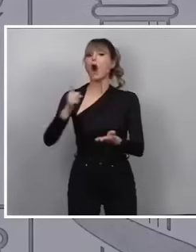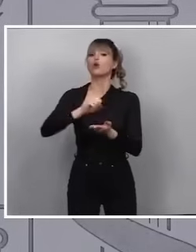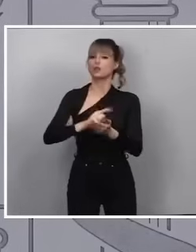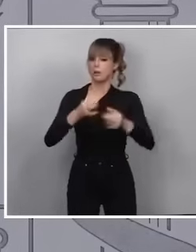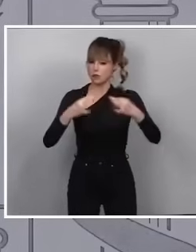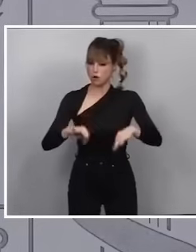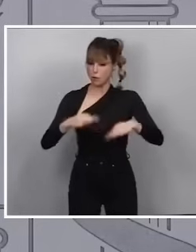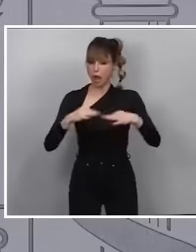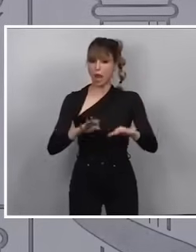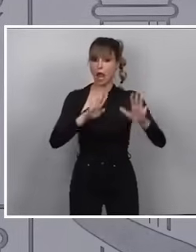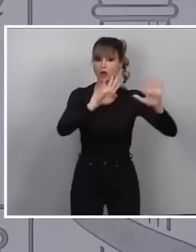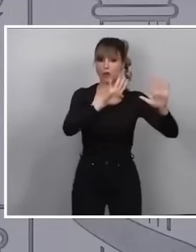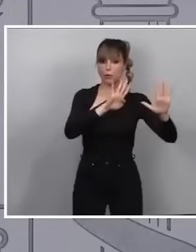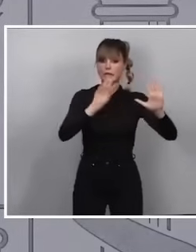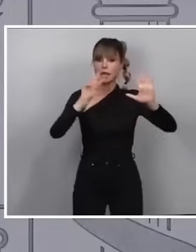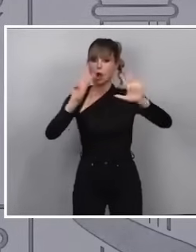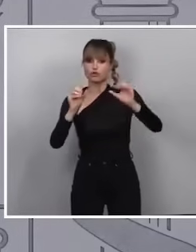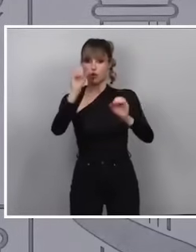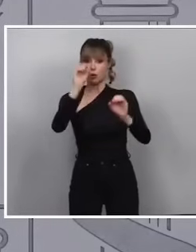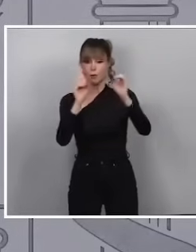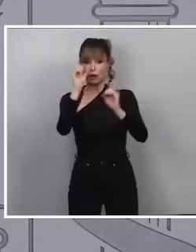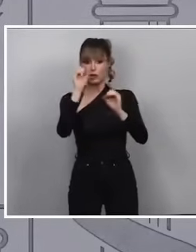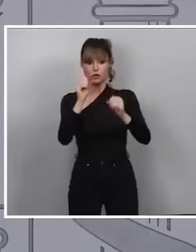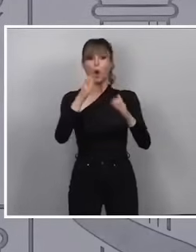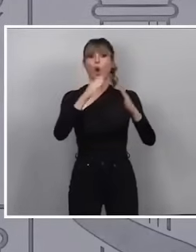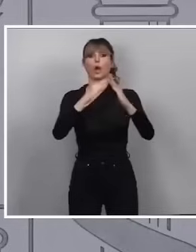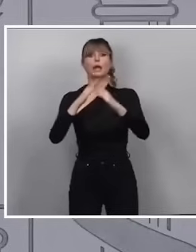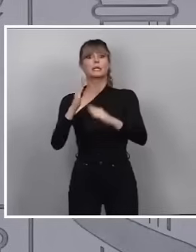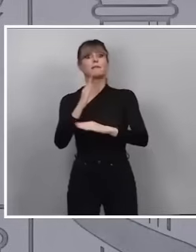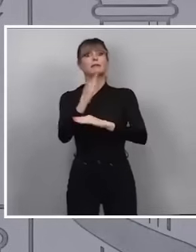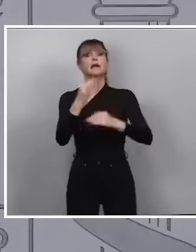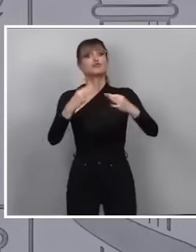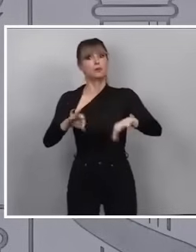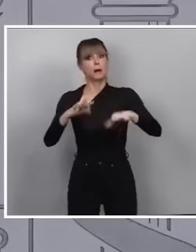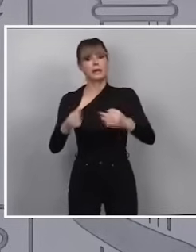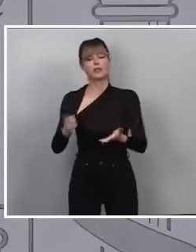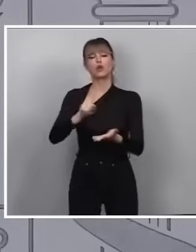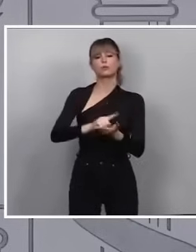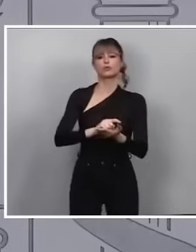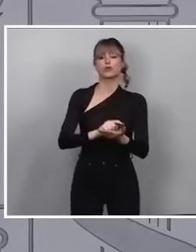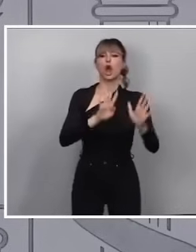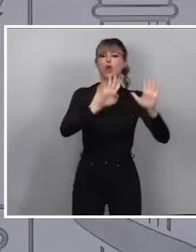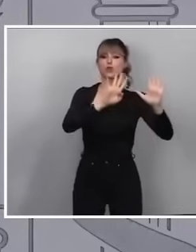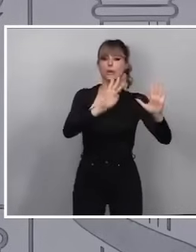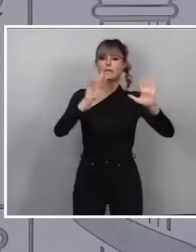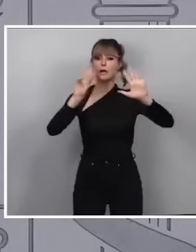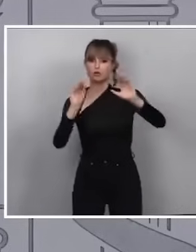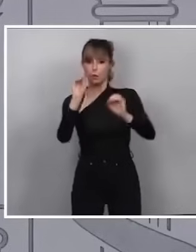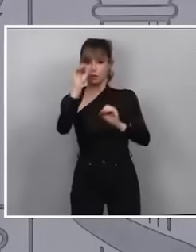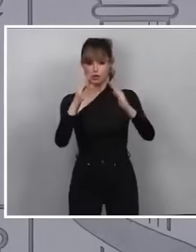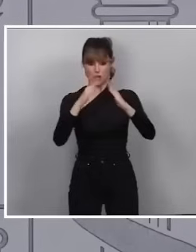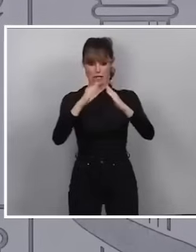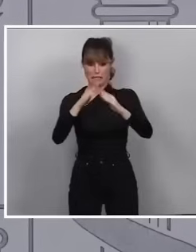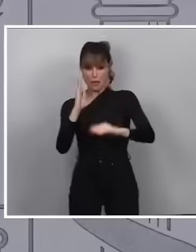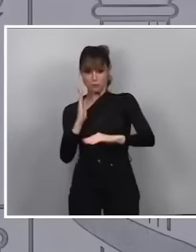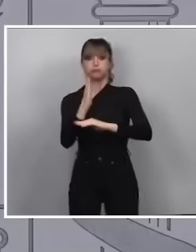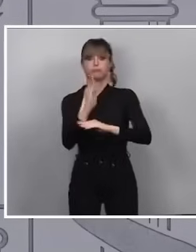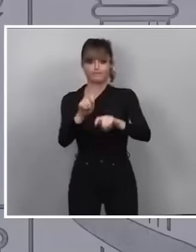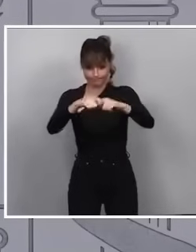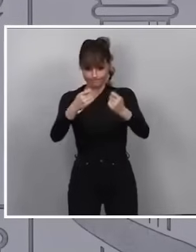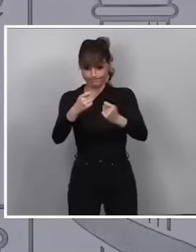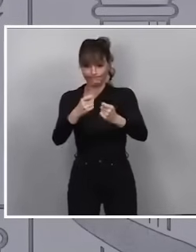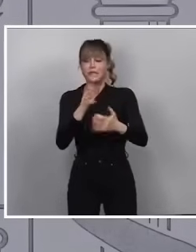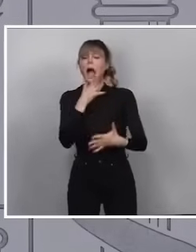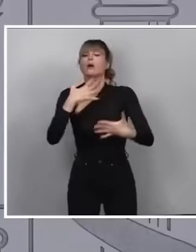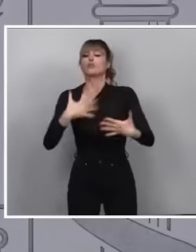del 98 por de los hogares afectados el 8% de los hogares afectados